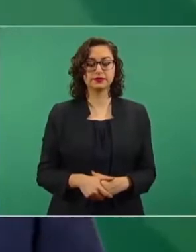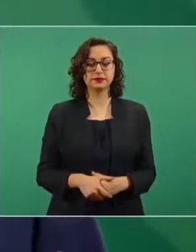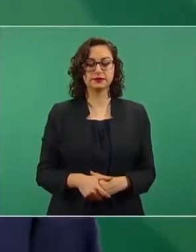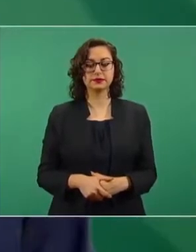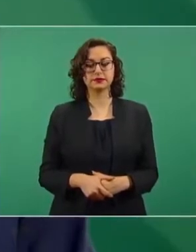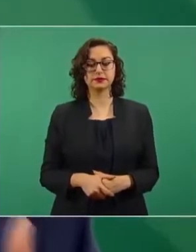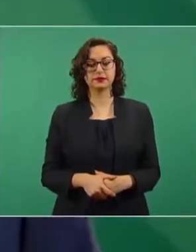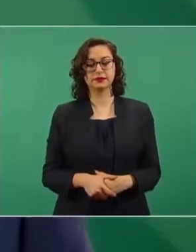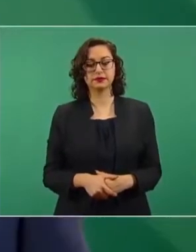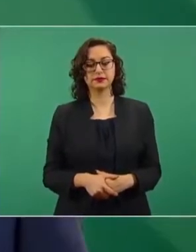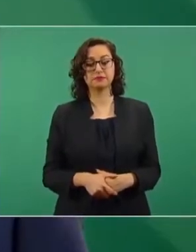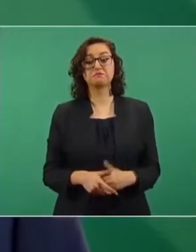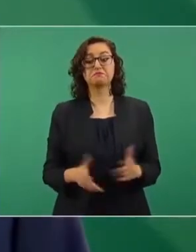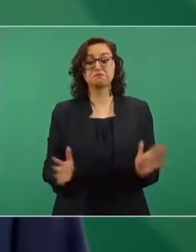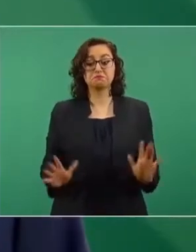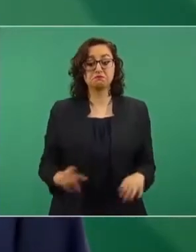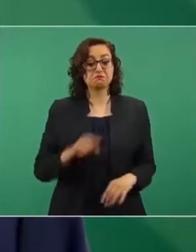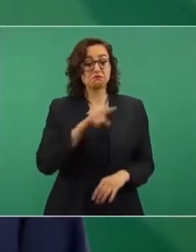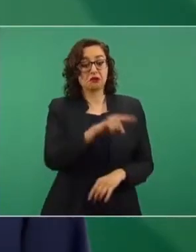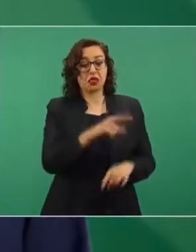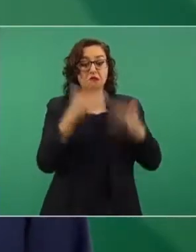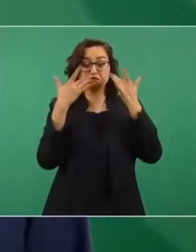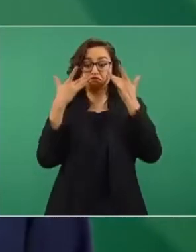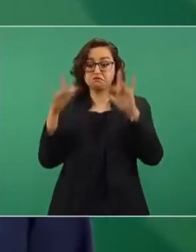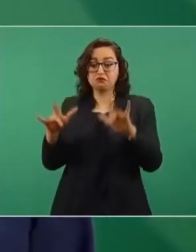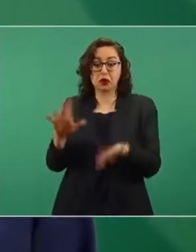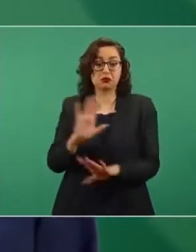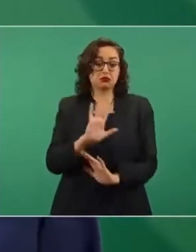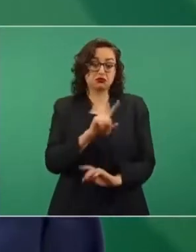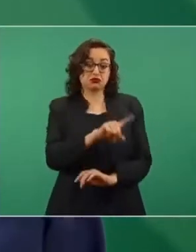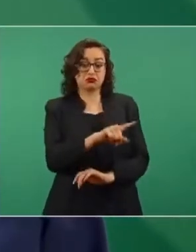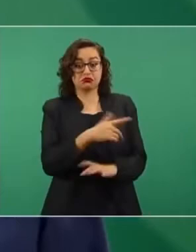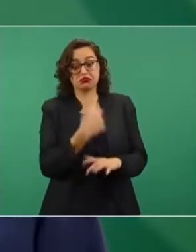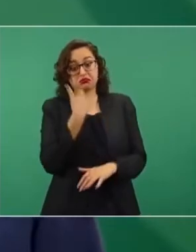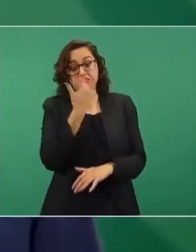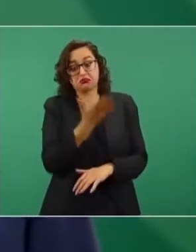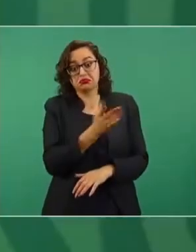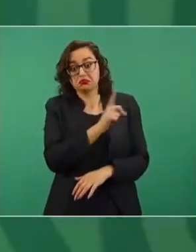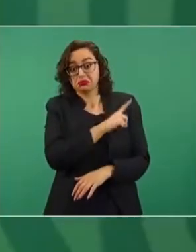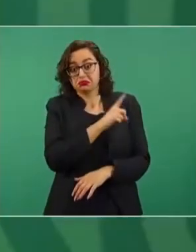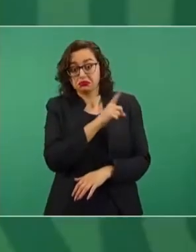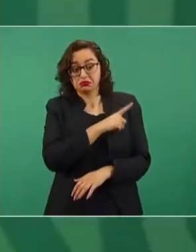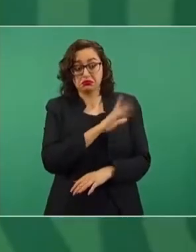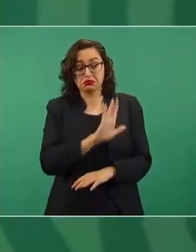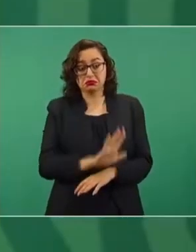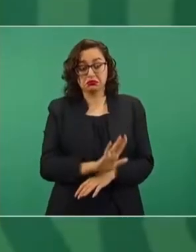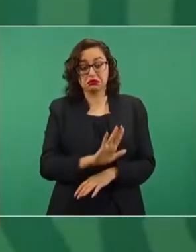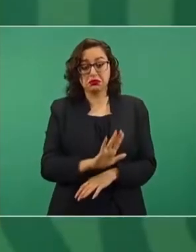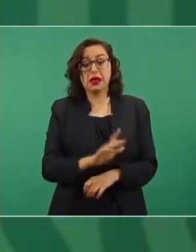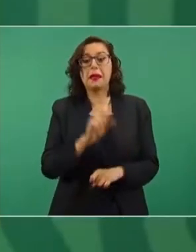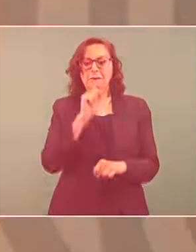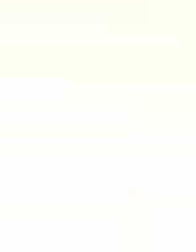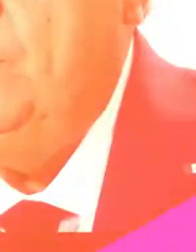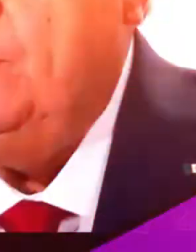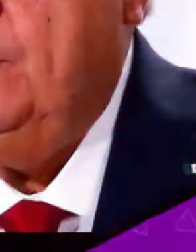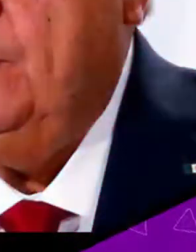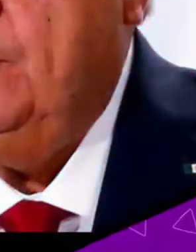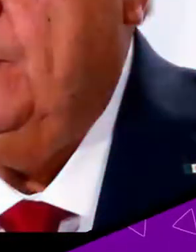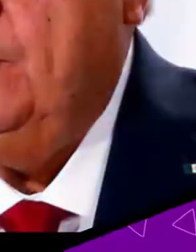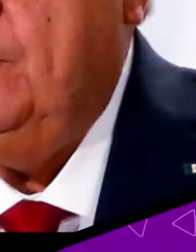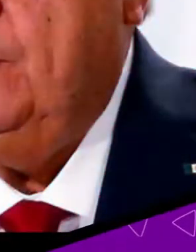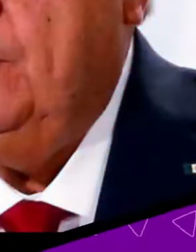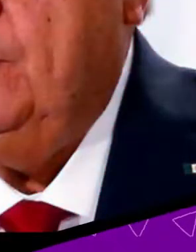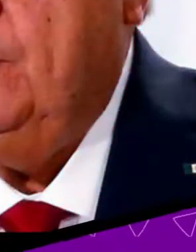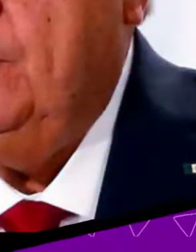por voluntad propia y también por un exhorto que le hicimos. Por